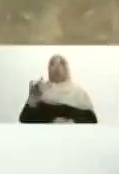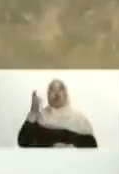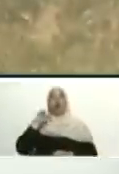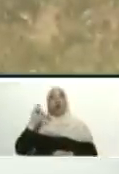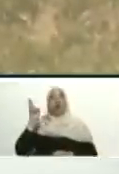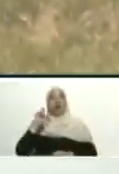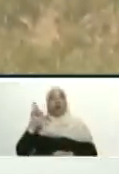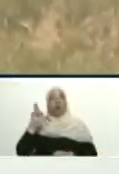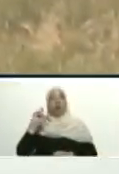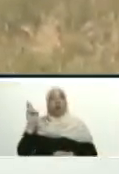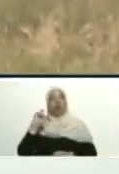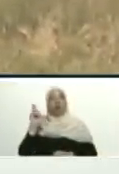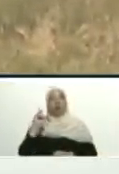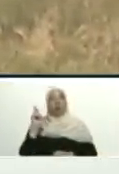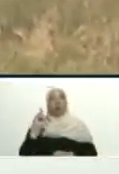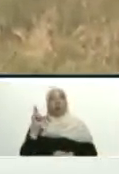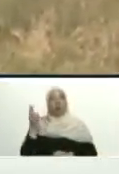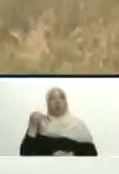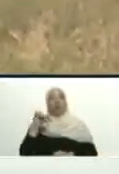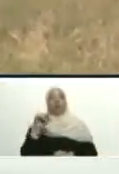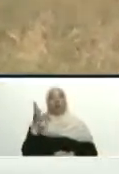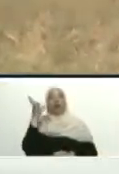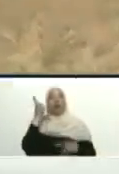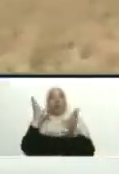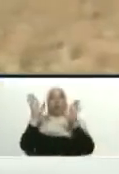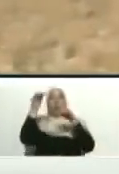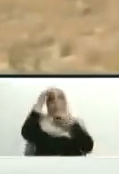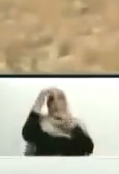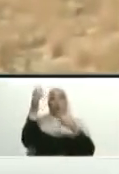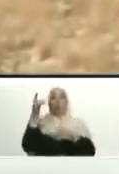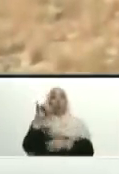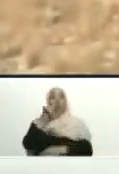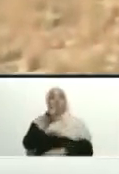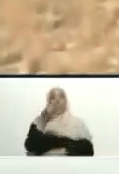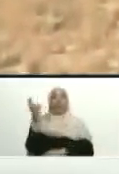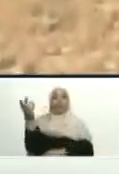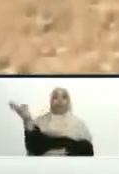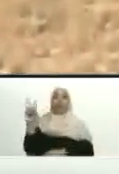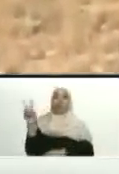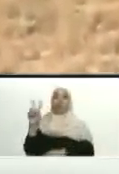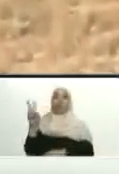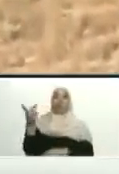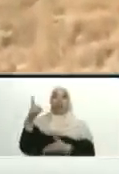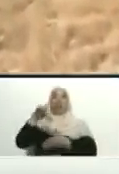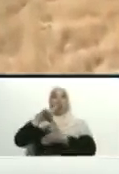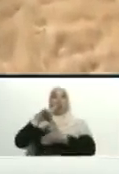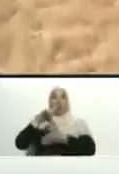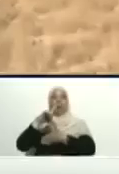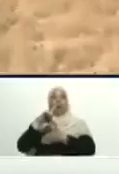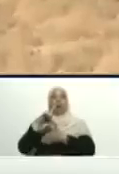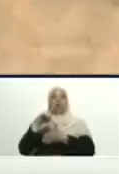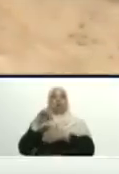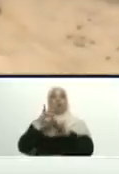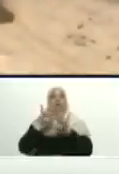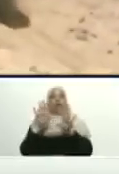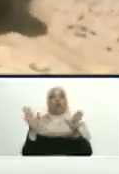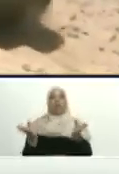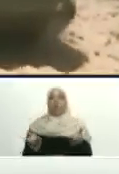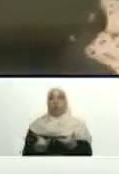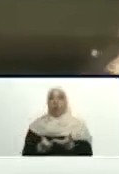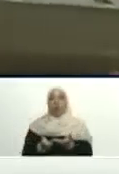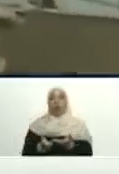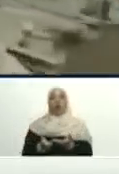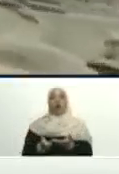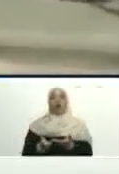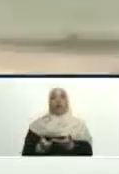radios, que me ven y me escuchan a través de las redes sociales en Venezuela, en América Latina, en el Caribe y en el mundo. Es